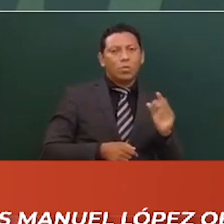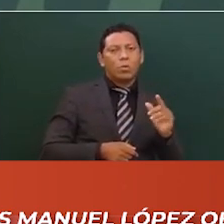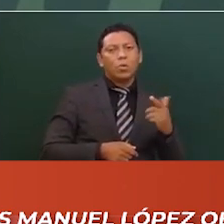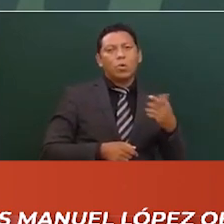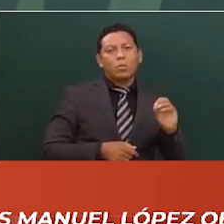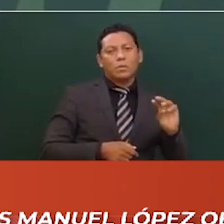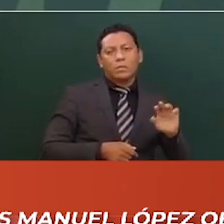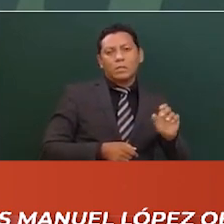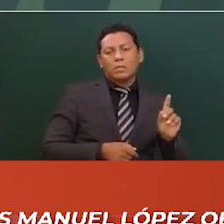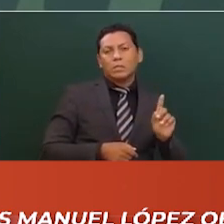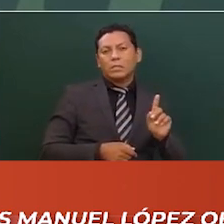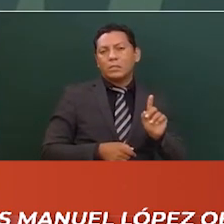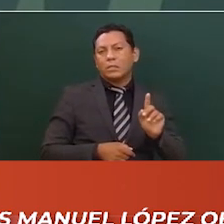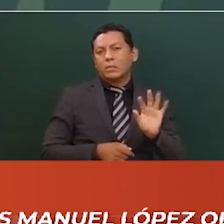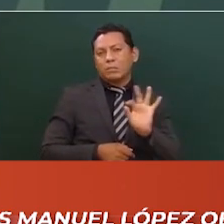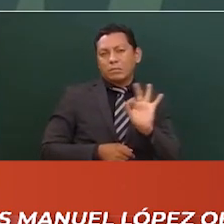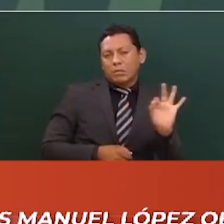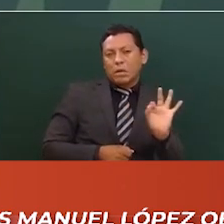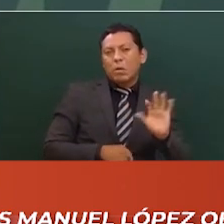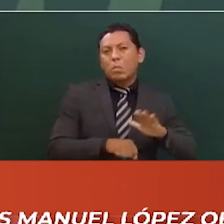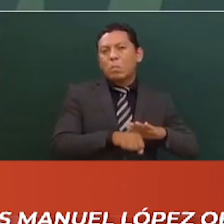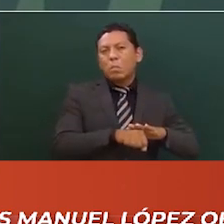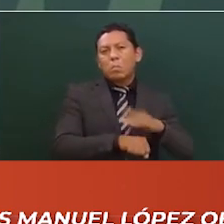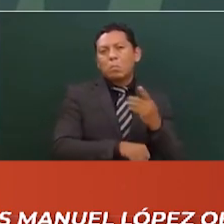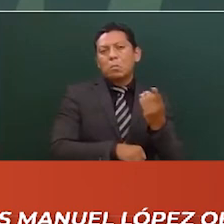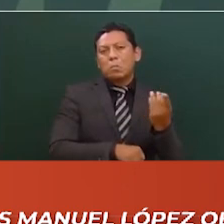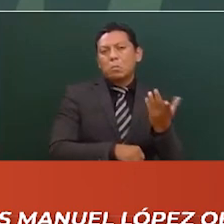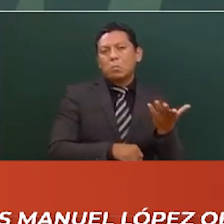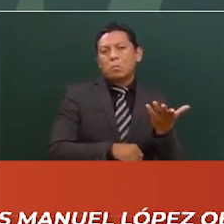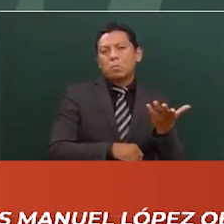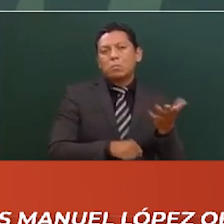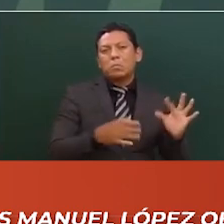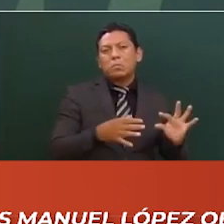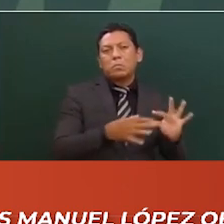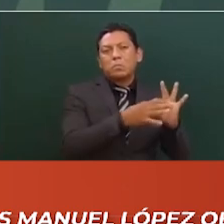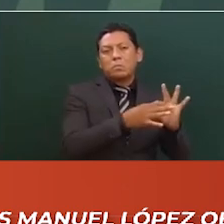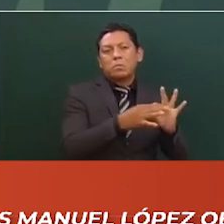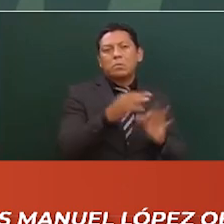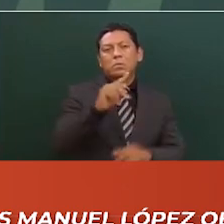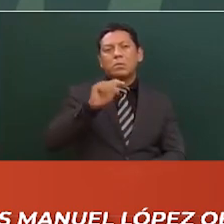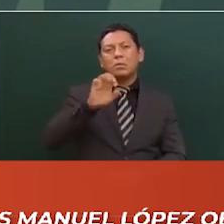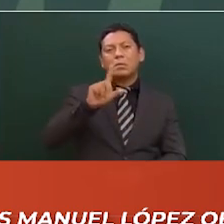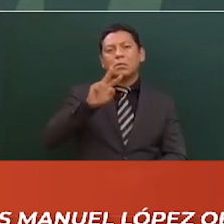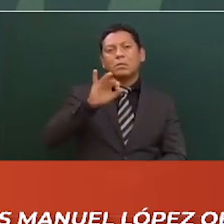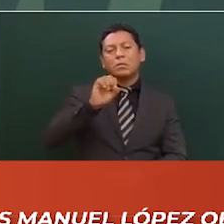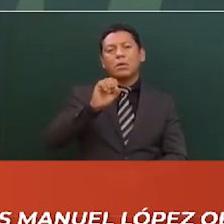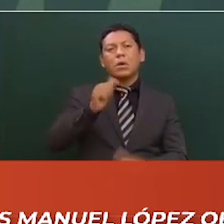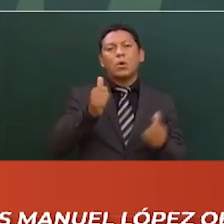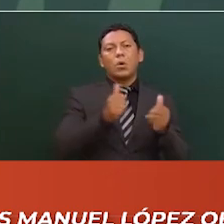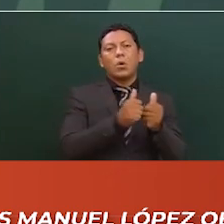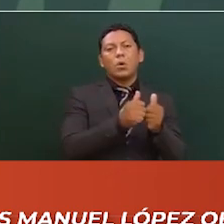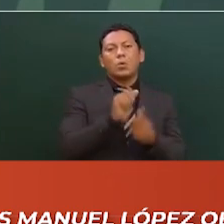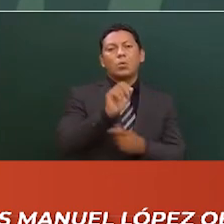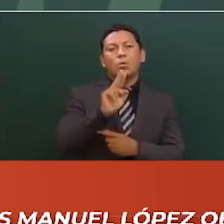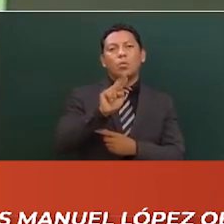mejor es porque se fusionó Televisa con Univisión.